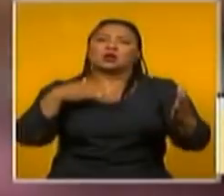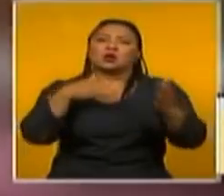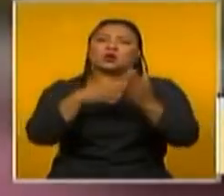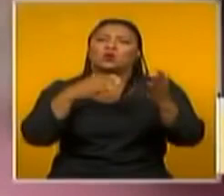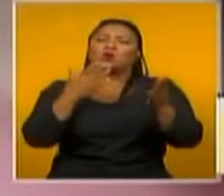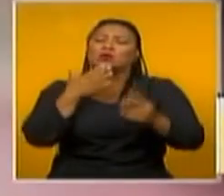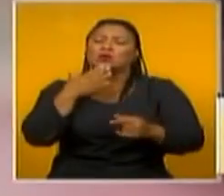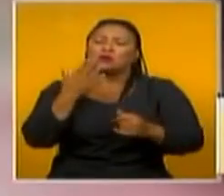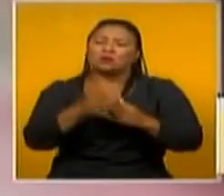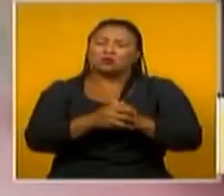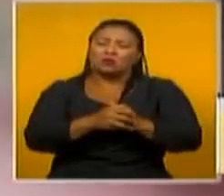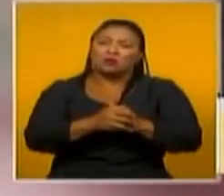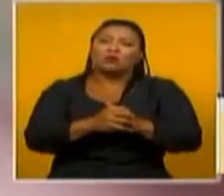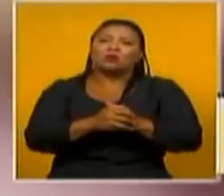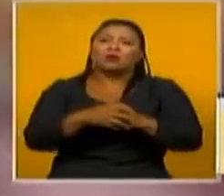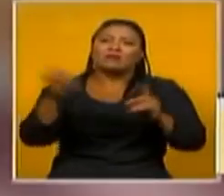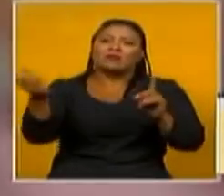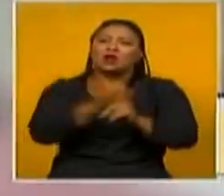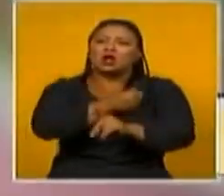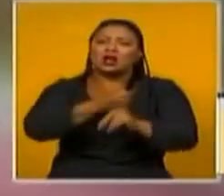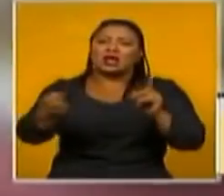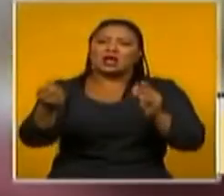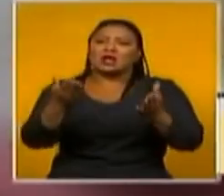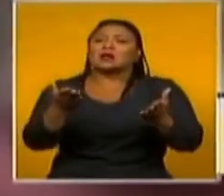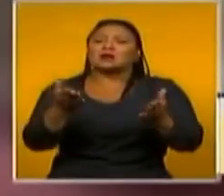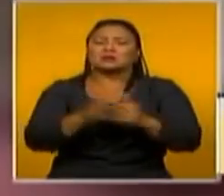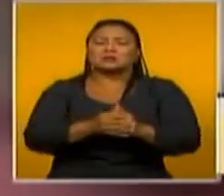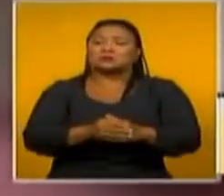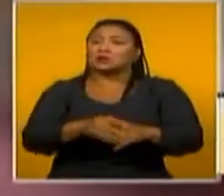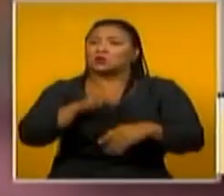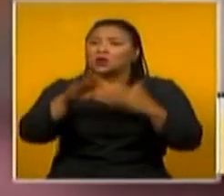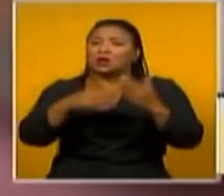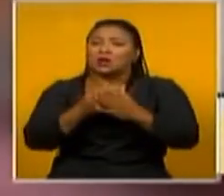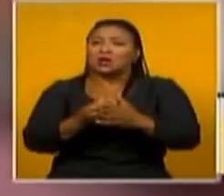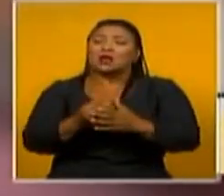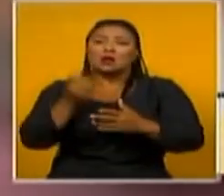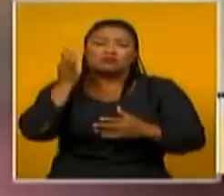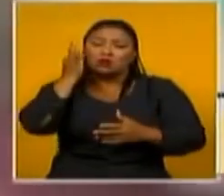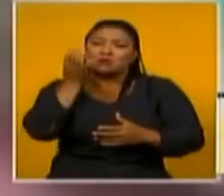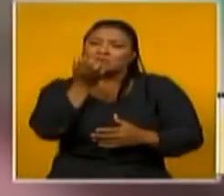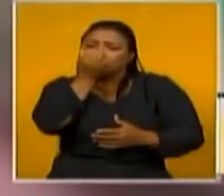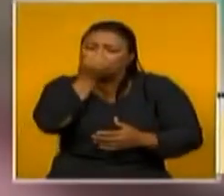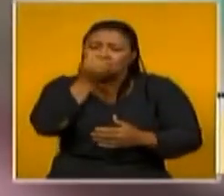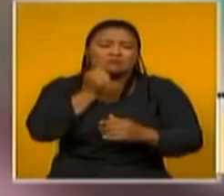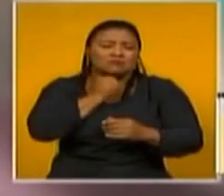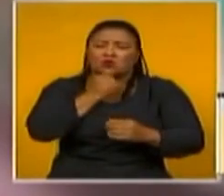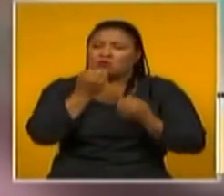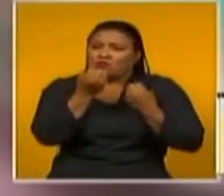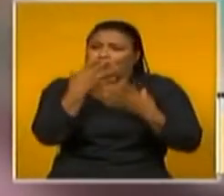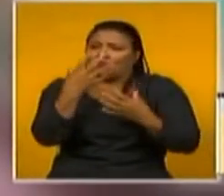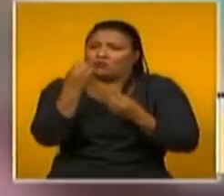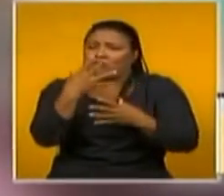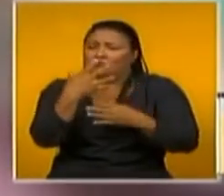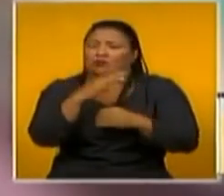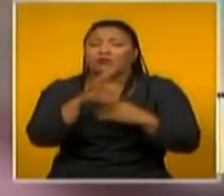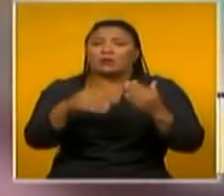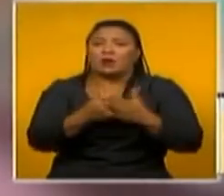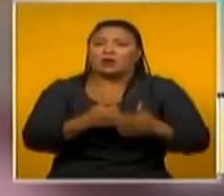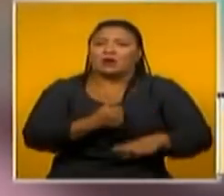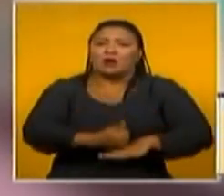género. Además, impulsó a todas las mujeres a no quedarse calladas y denunciar cualquier tipo de maltrato a las